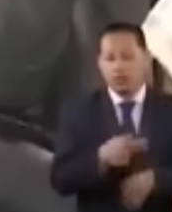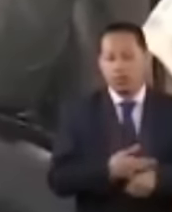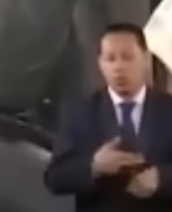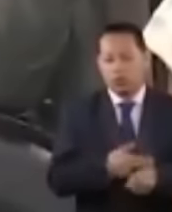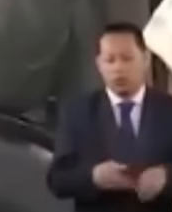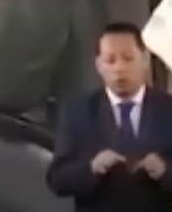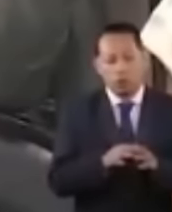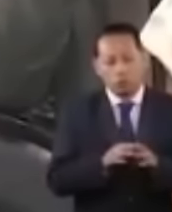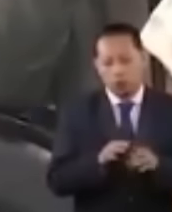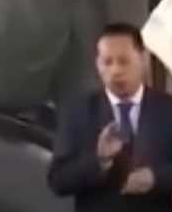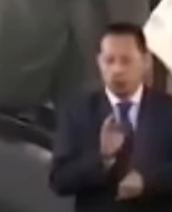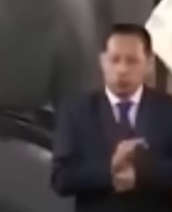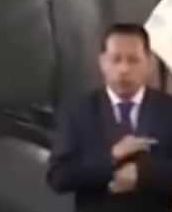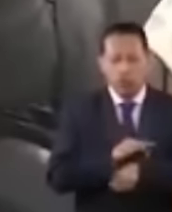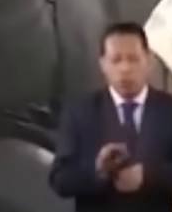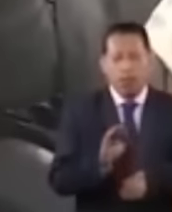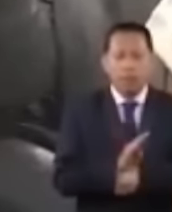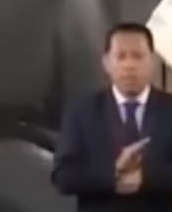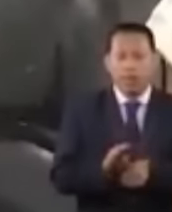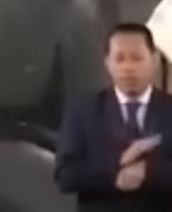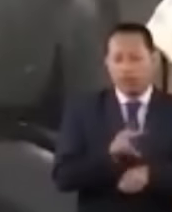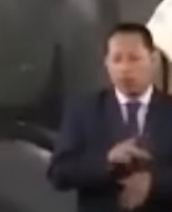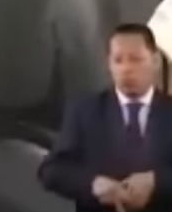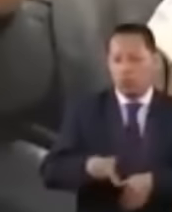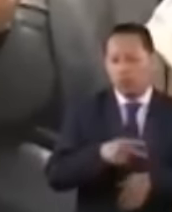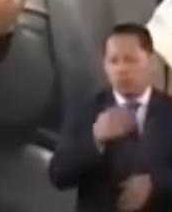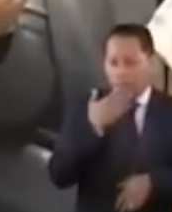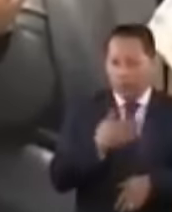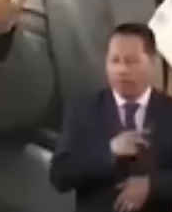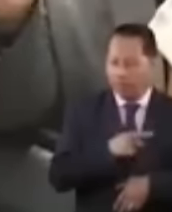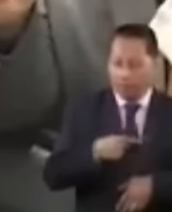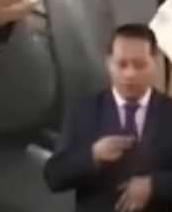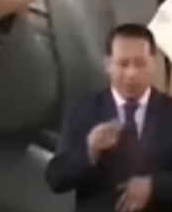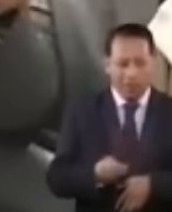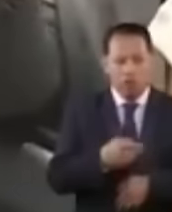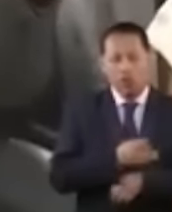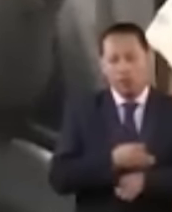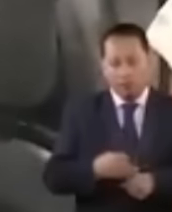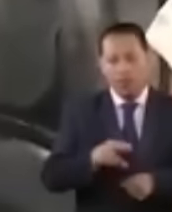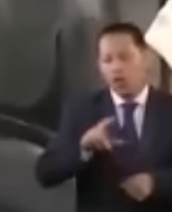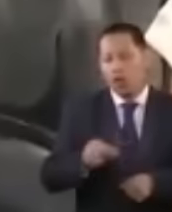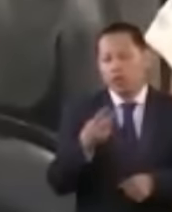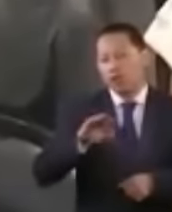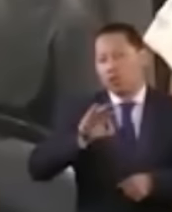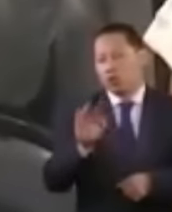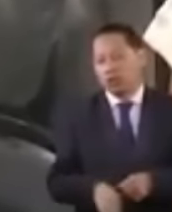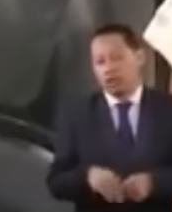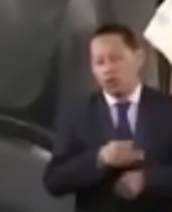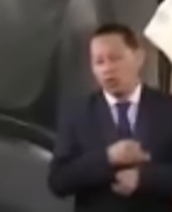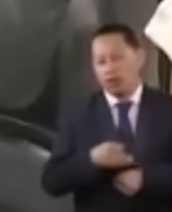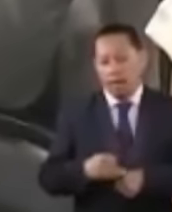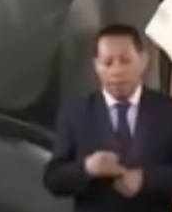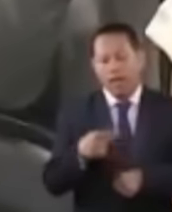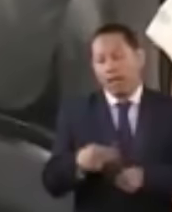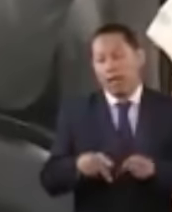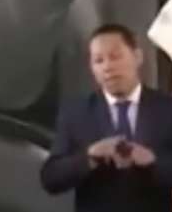como ningún otro, va a ejercer en beneficio del pueblo, donde debe de estar, en las familias y en el 82% de las familias